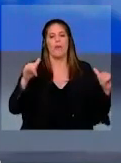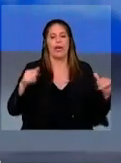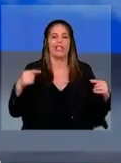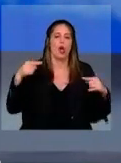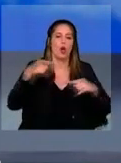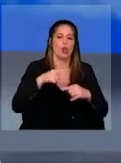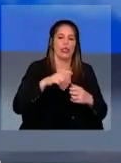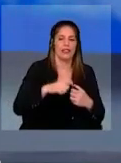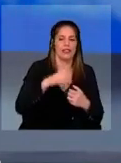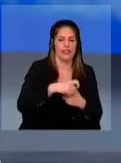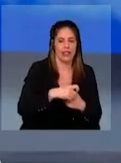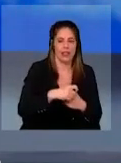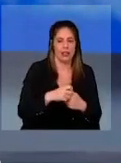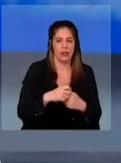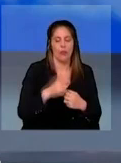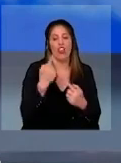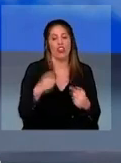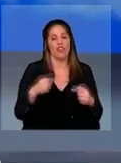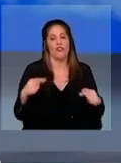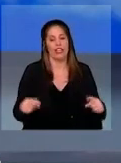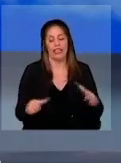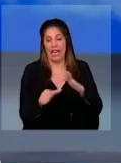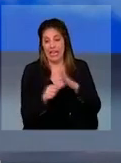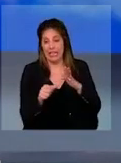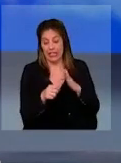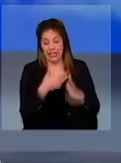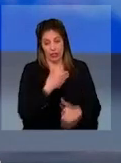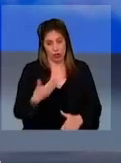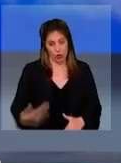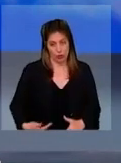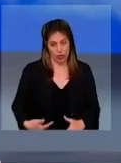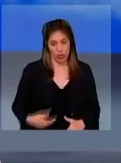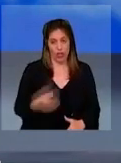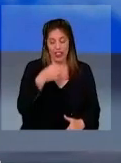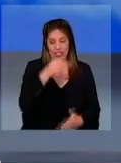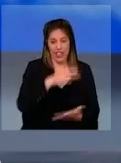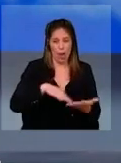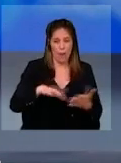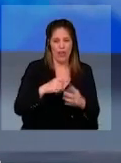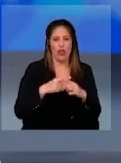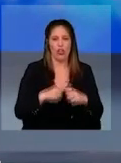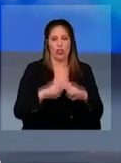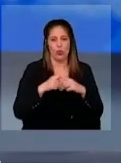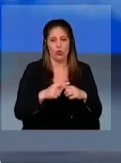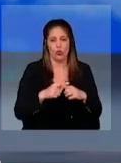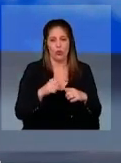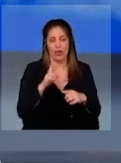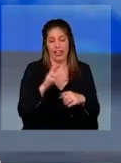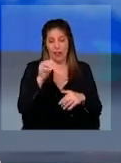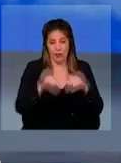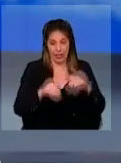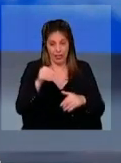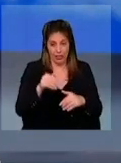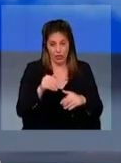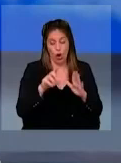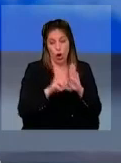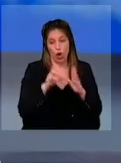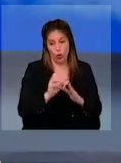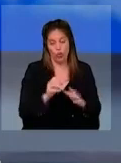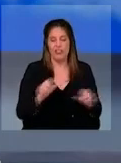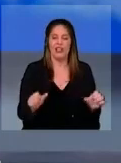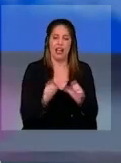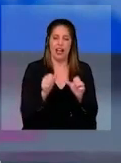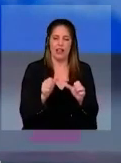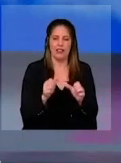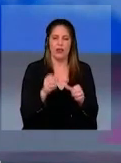llevada adelante por varios líderes del gobierno. Según Pereira, en el marco de la discusión por el referéndum de la LUC, se está llevando adelante